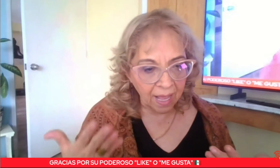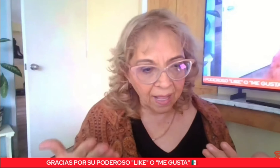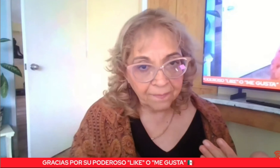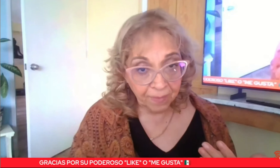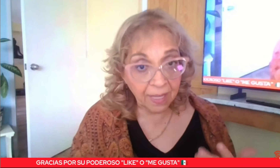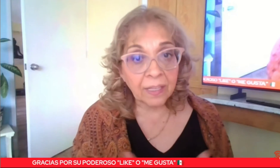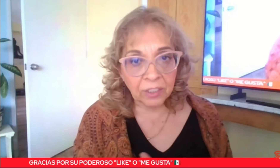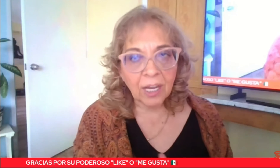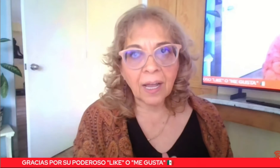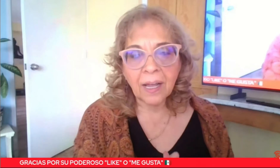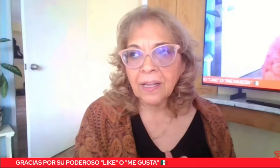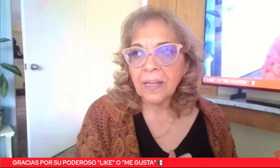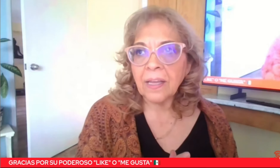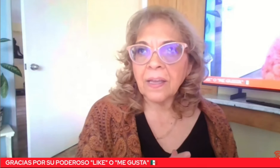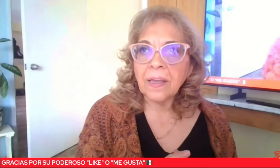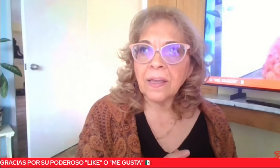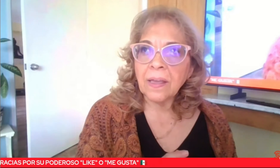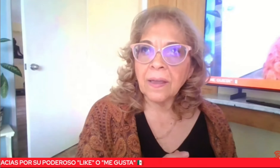la derecha